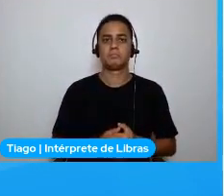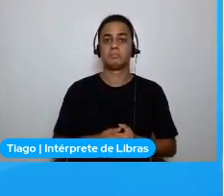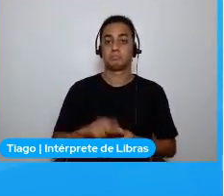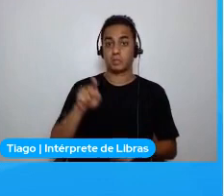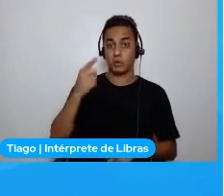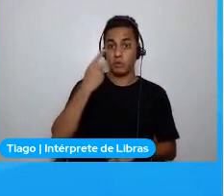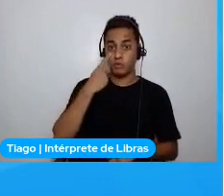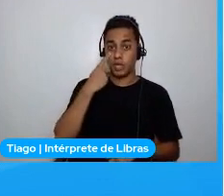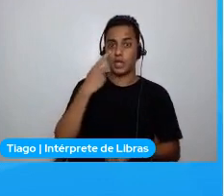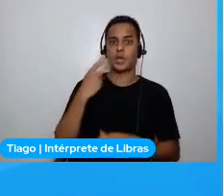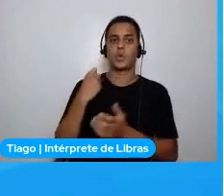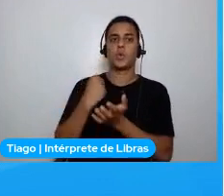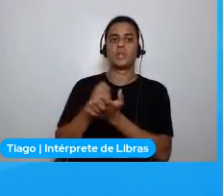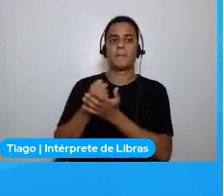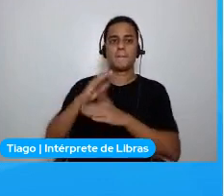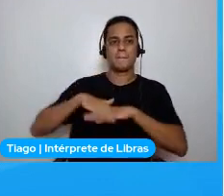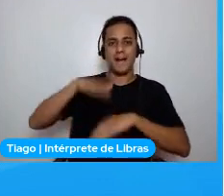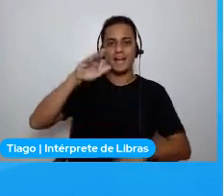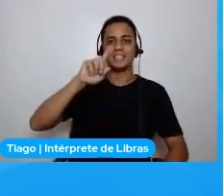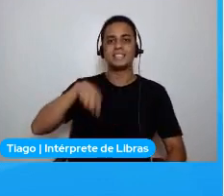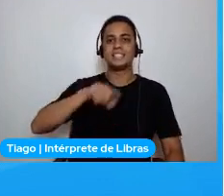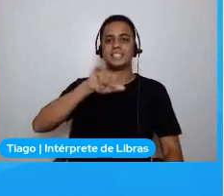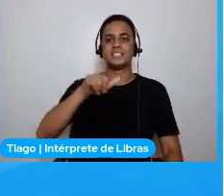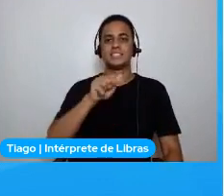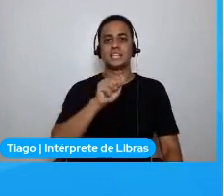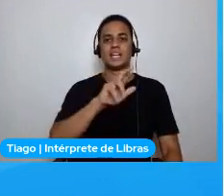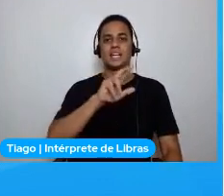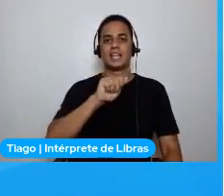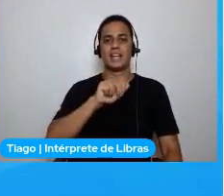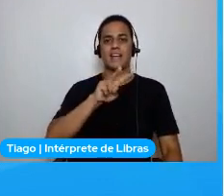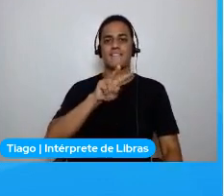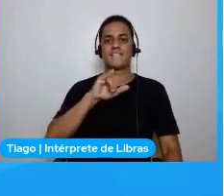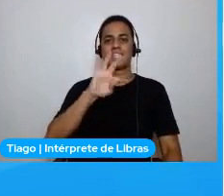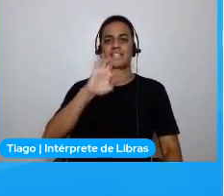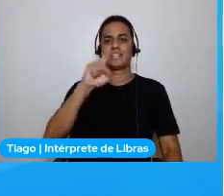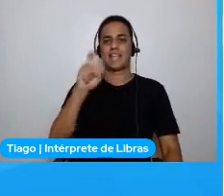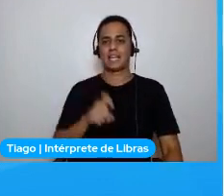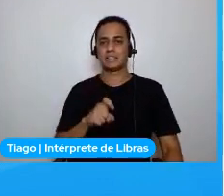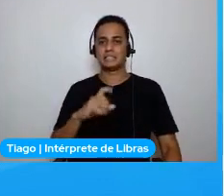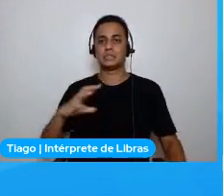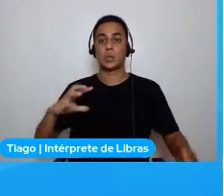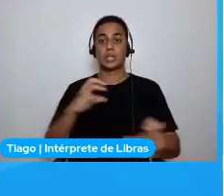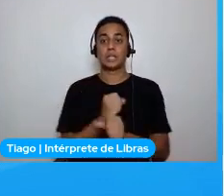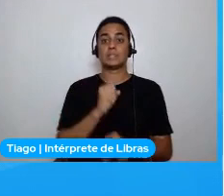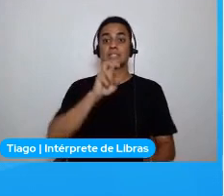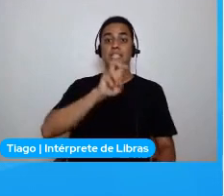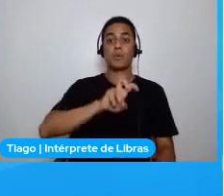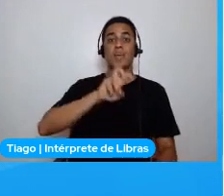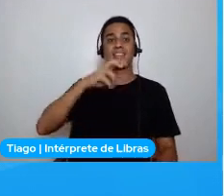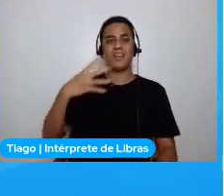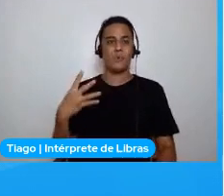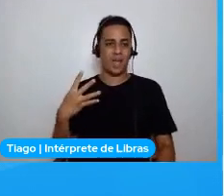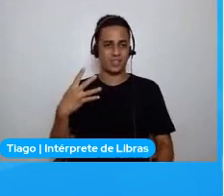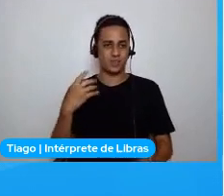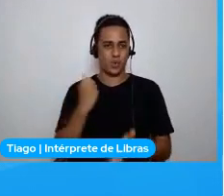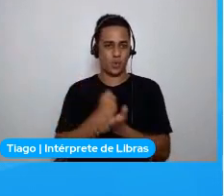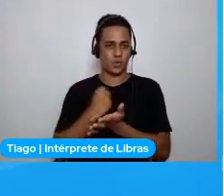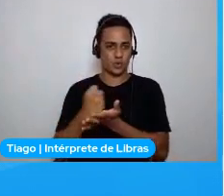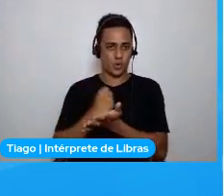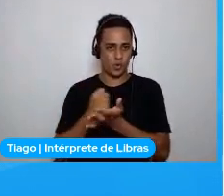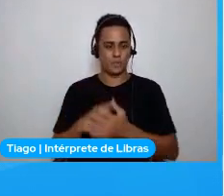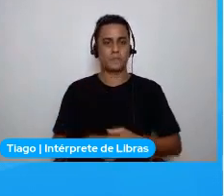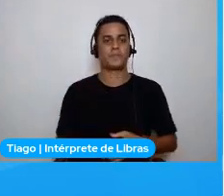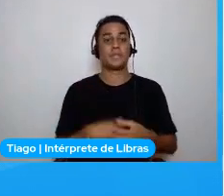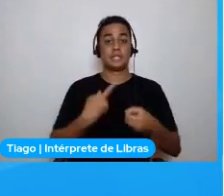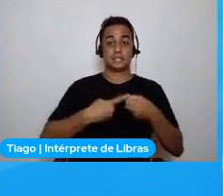Jarabitex es el proveedor que más contratos ha tenido, con 54 durante el periodo analizado. Que la provincia de La Suay,